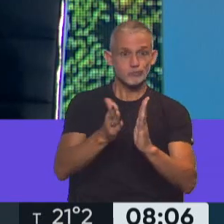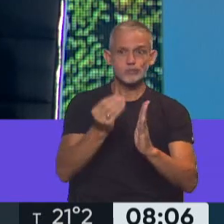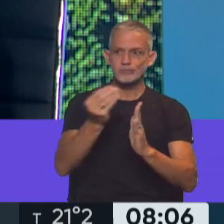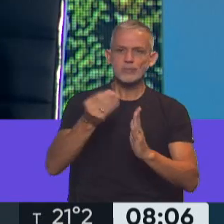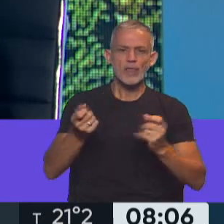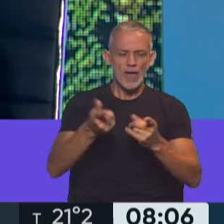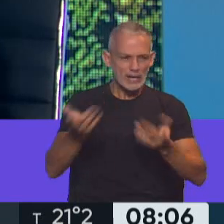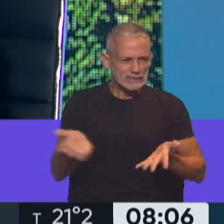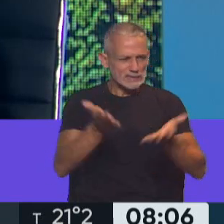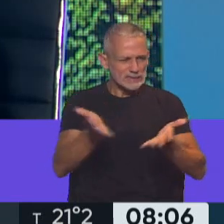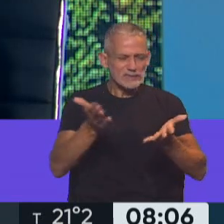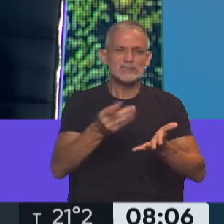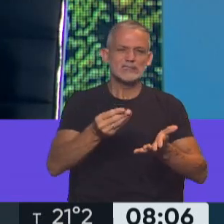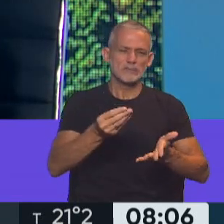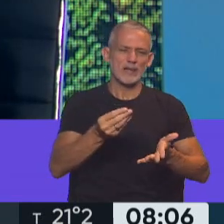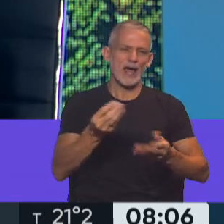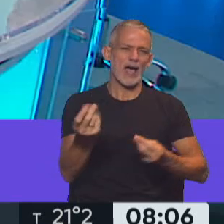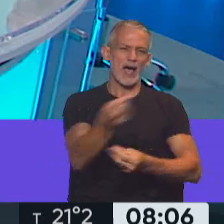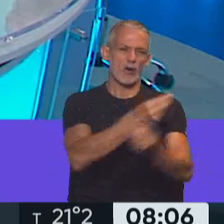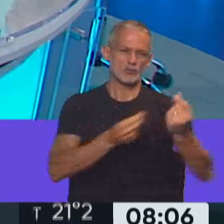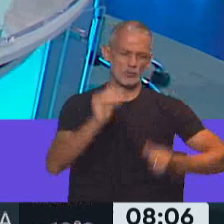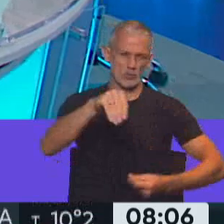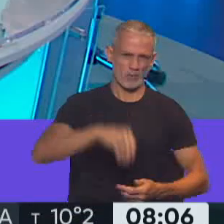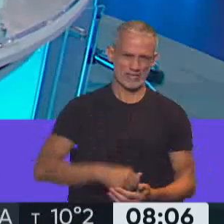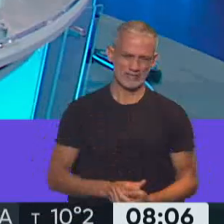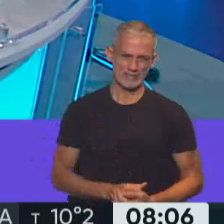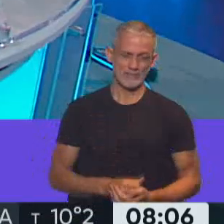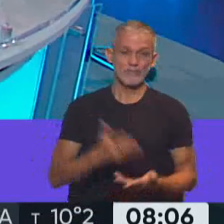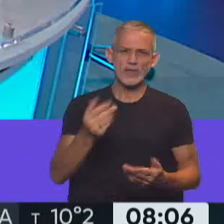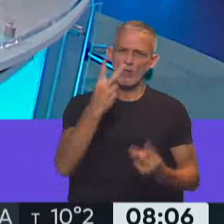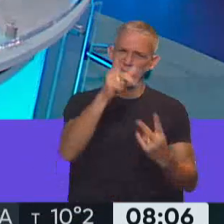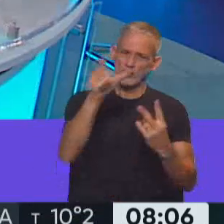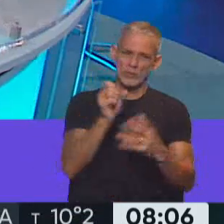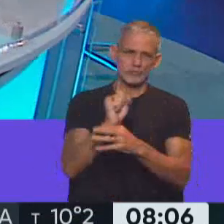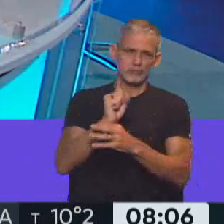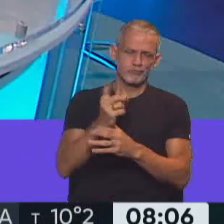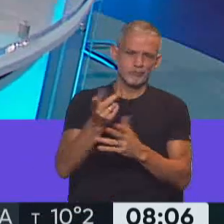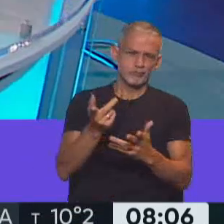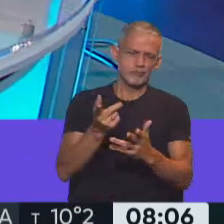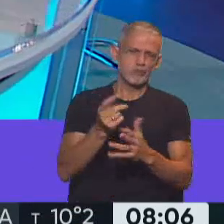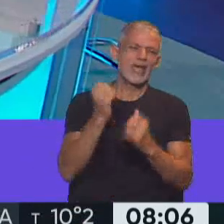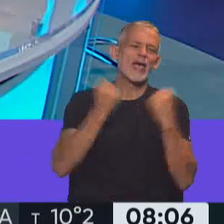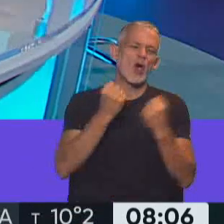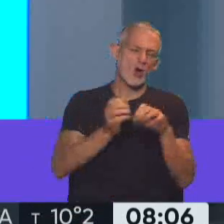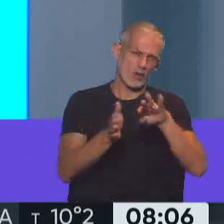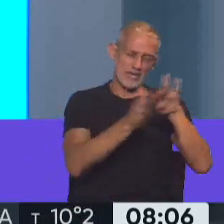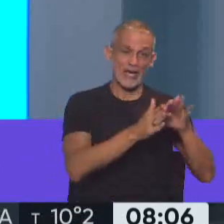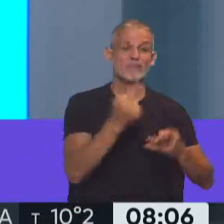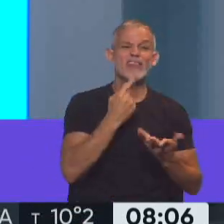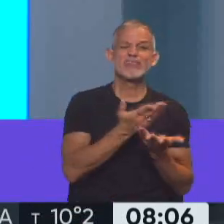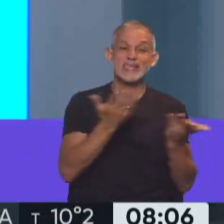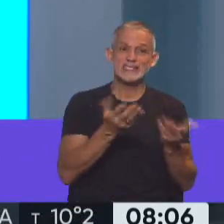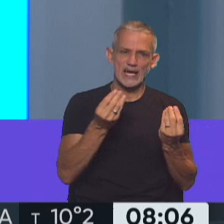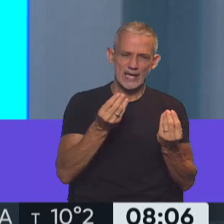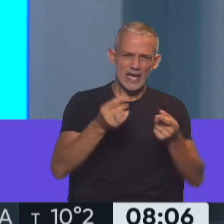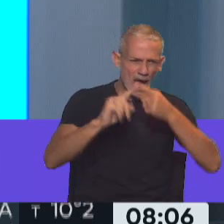incentivo del consumo, que es lo más importante. Y recién teníamos dos economistas que nos vinieron a analizar más la parte técnica. Nos decían que como